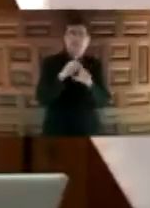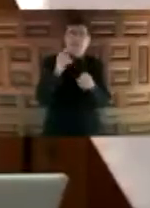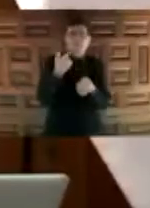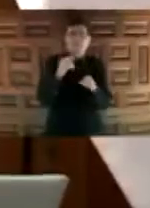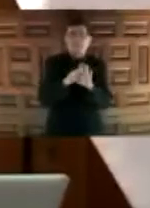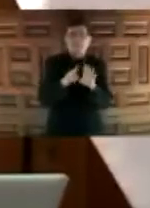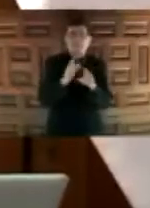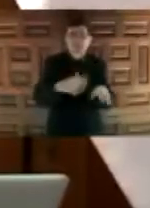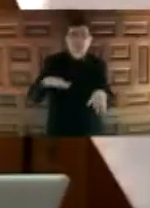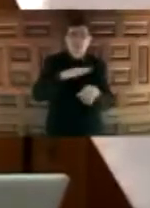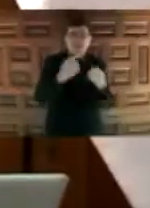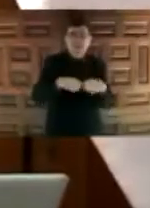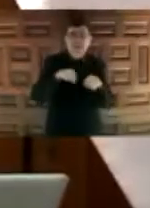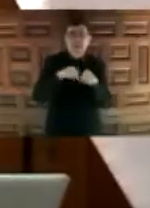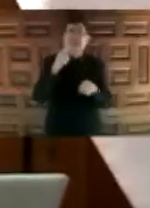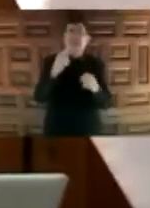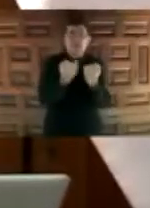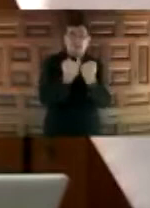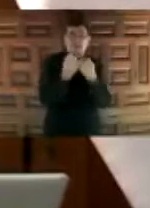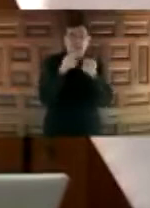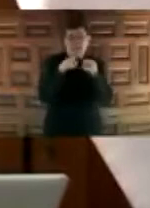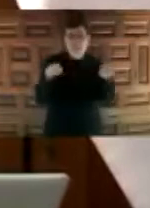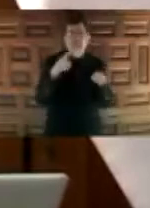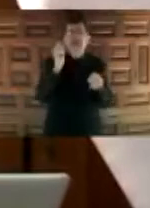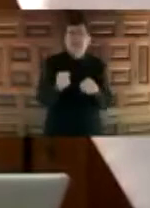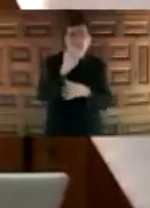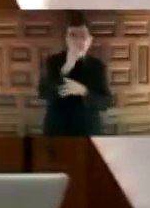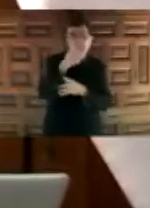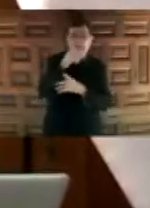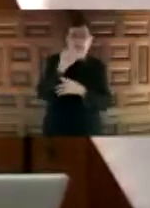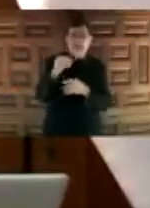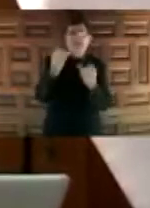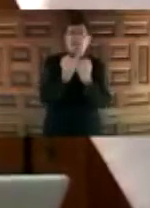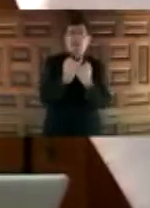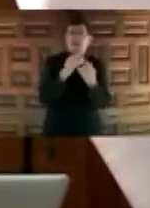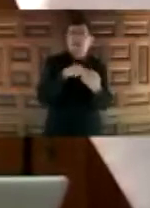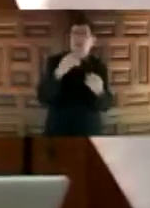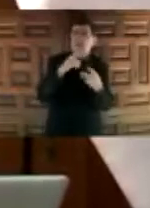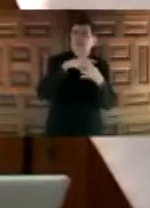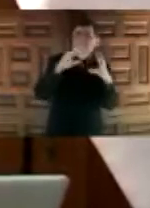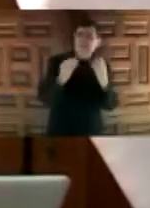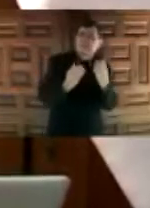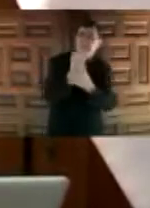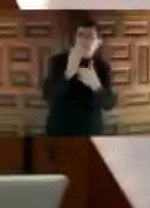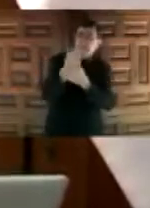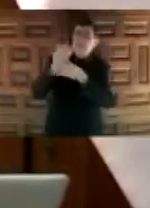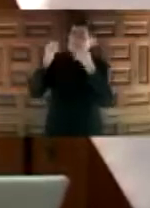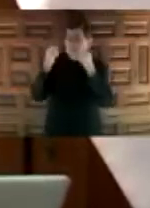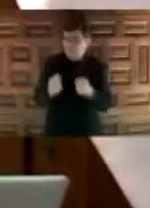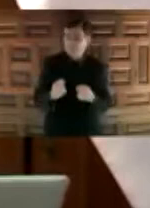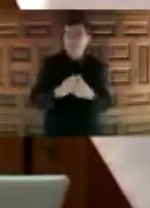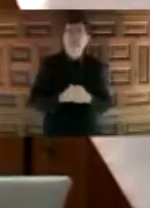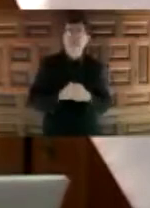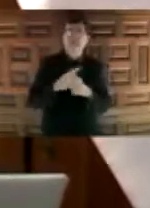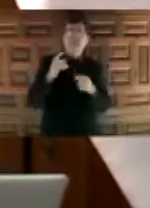poco frente a la sociedad, ¿no? Entonces, equidad va a significar gobernanza, gratuidad, equidad va a significar acceso efectivo, como lo han